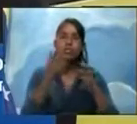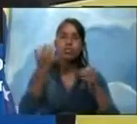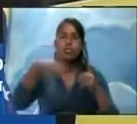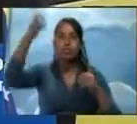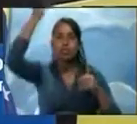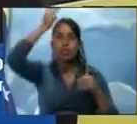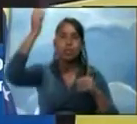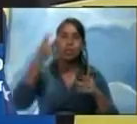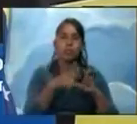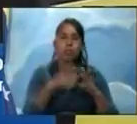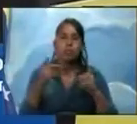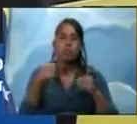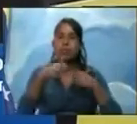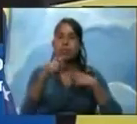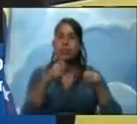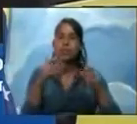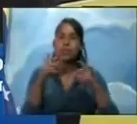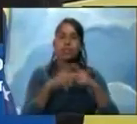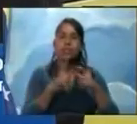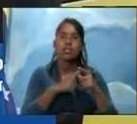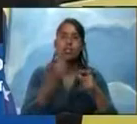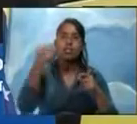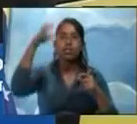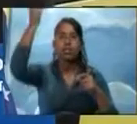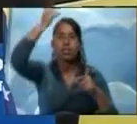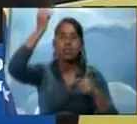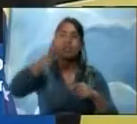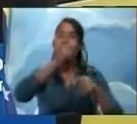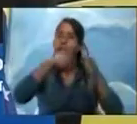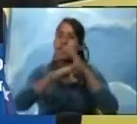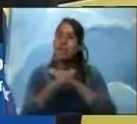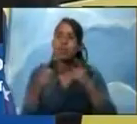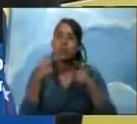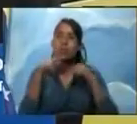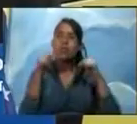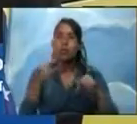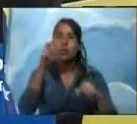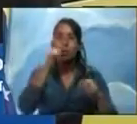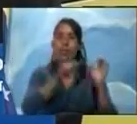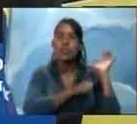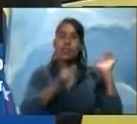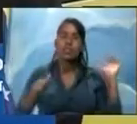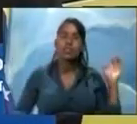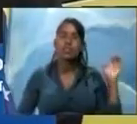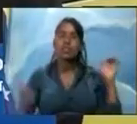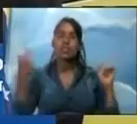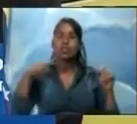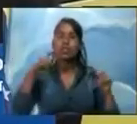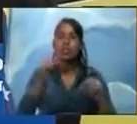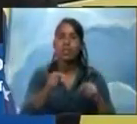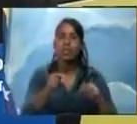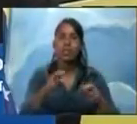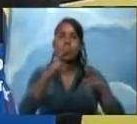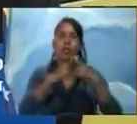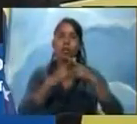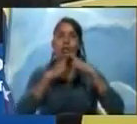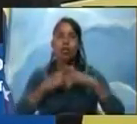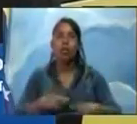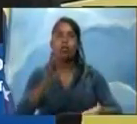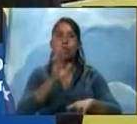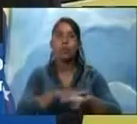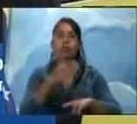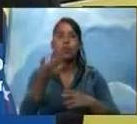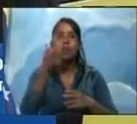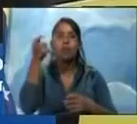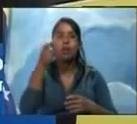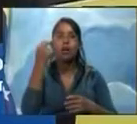Reinado, rey pasaba y rey se iba. Pero Daniel, el Señor lo tenía allí en honra, porque Daniel